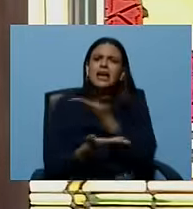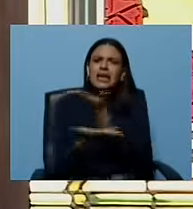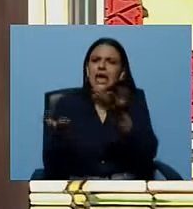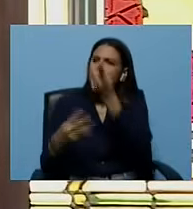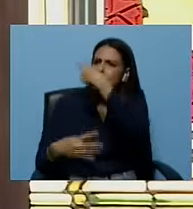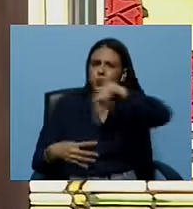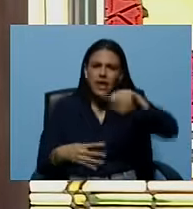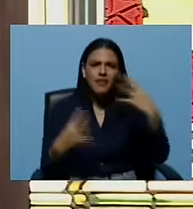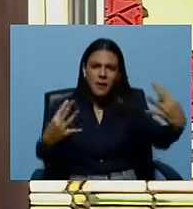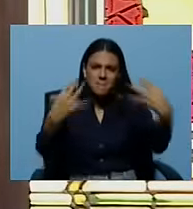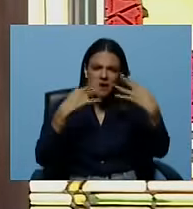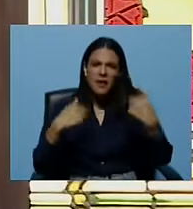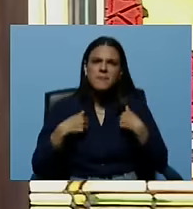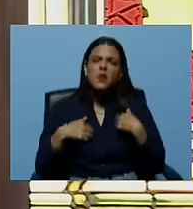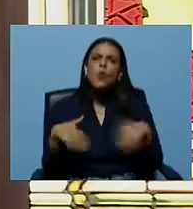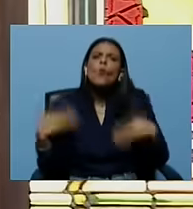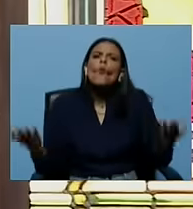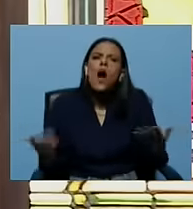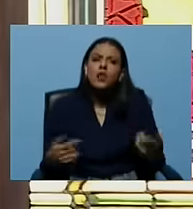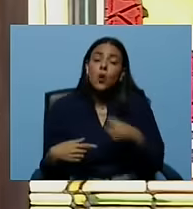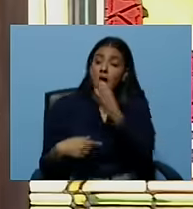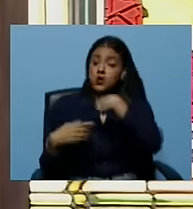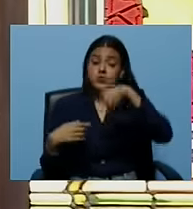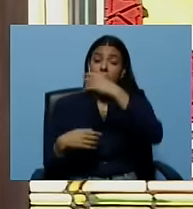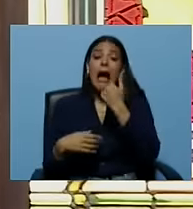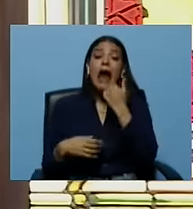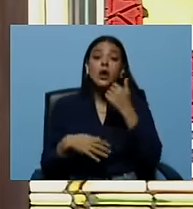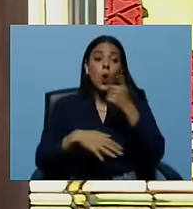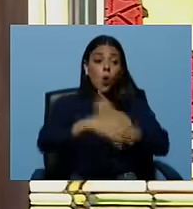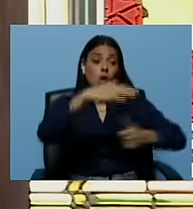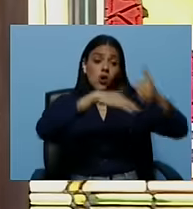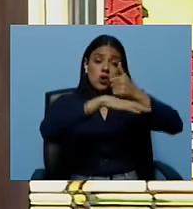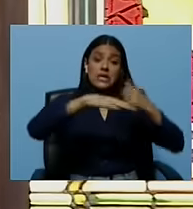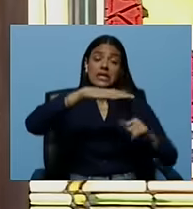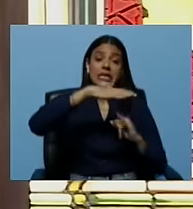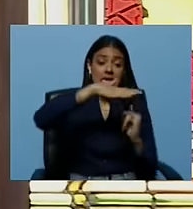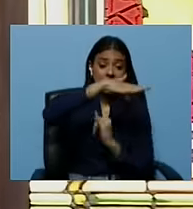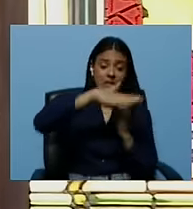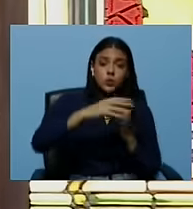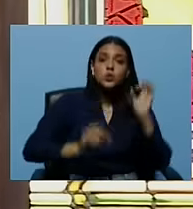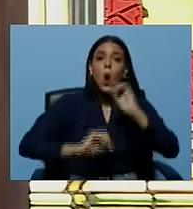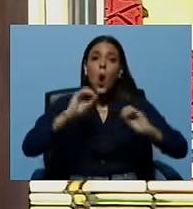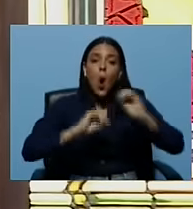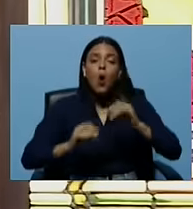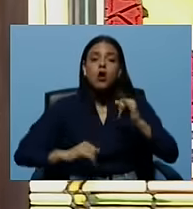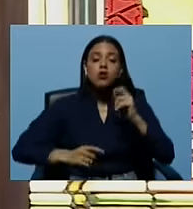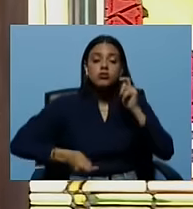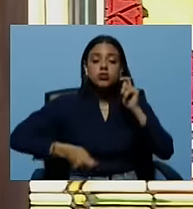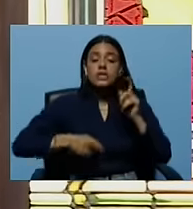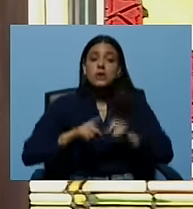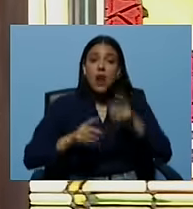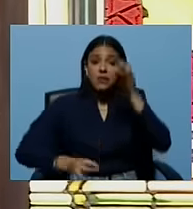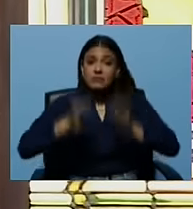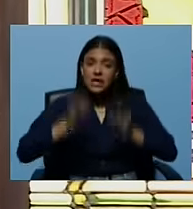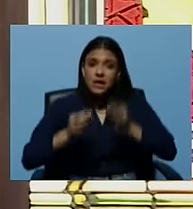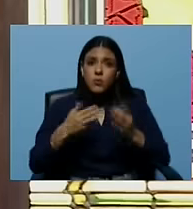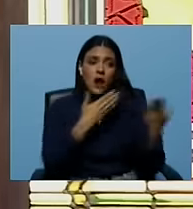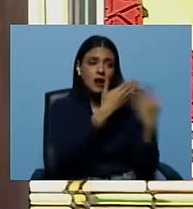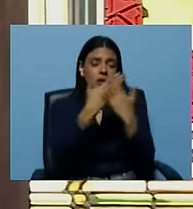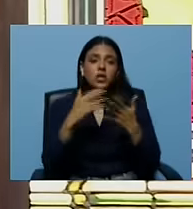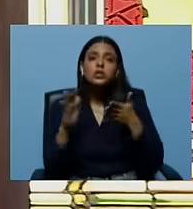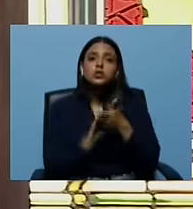escucha a ser citado por un tribunal para que comparezca ante un tema,